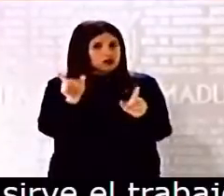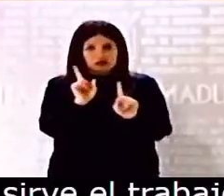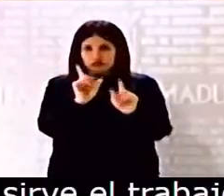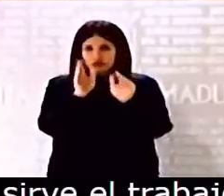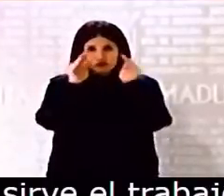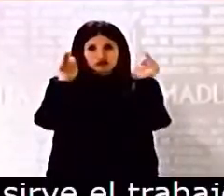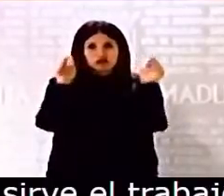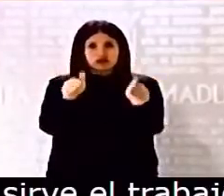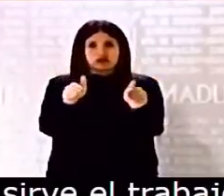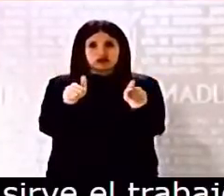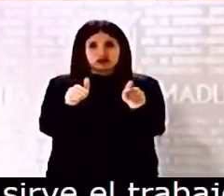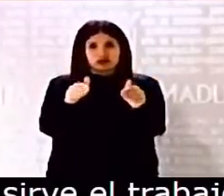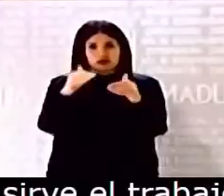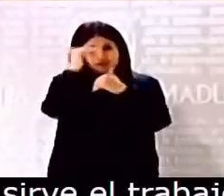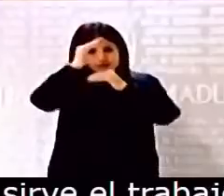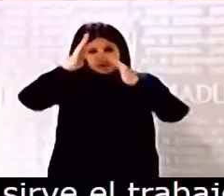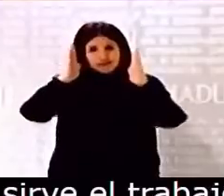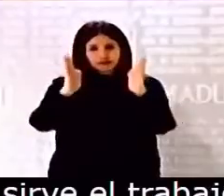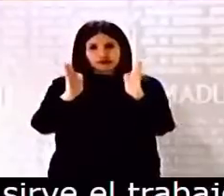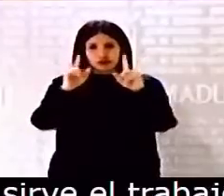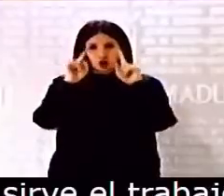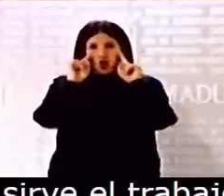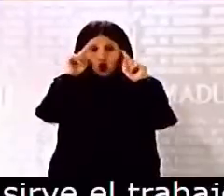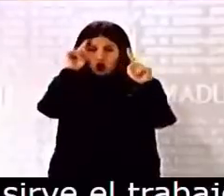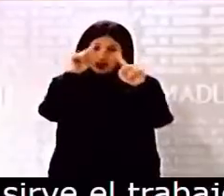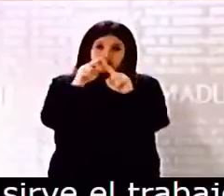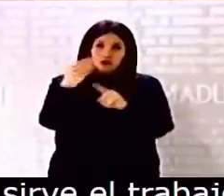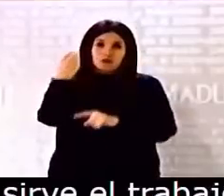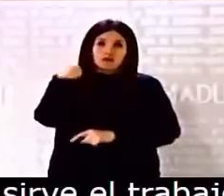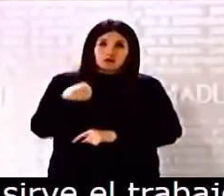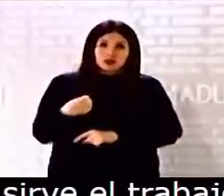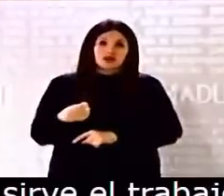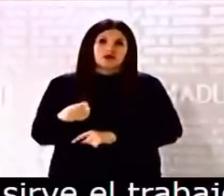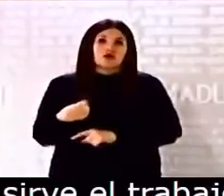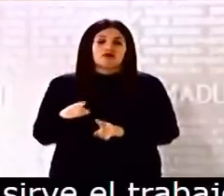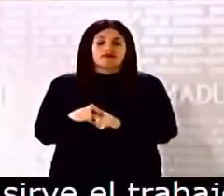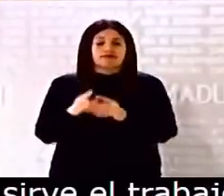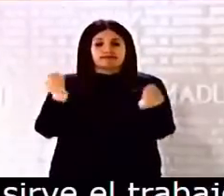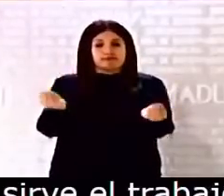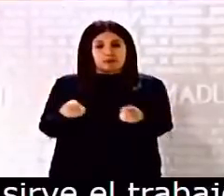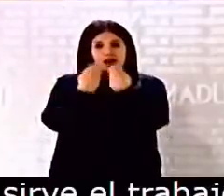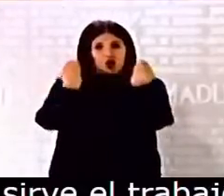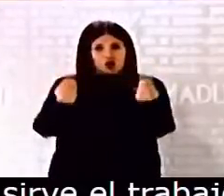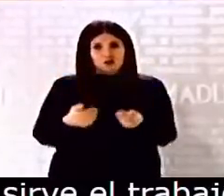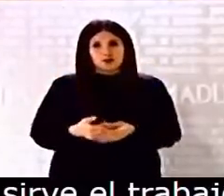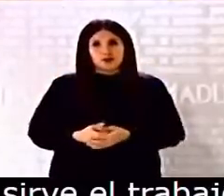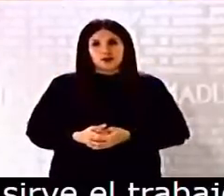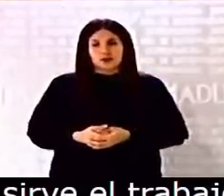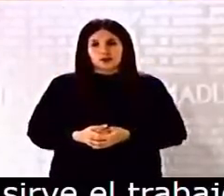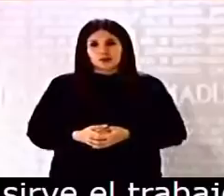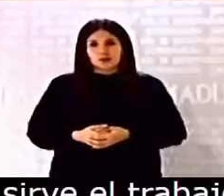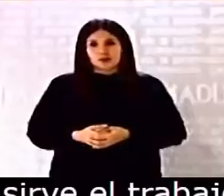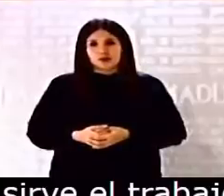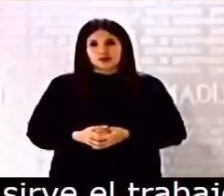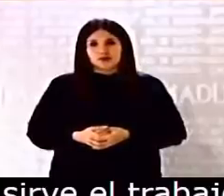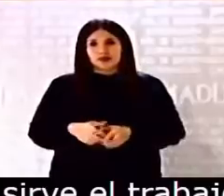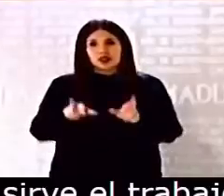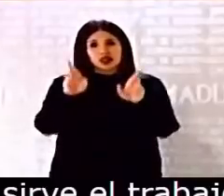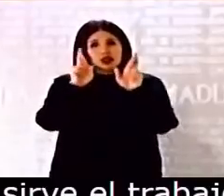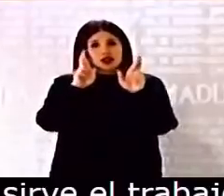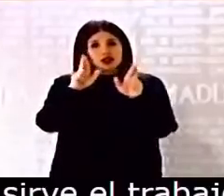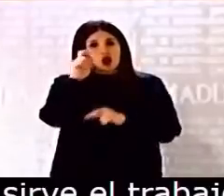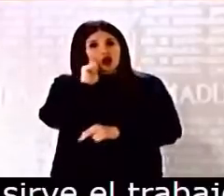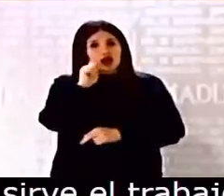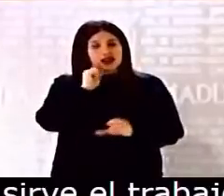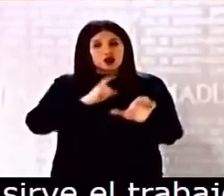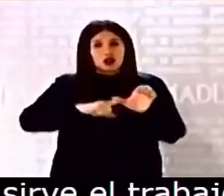concentración para que seamos capaces de estar cada vez en mejor situación. Les deseo, queridos extremeños